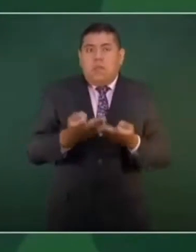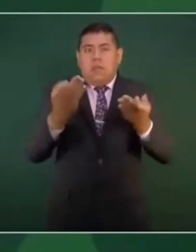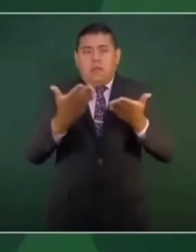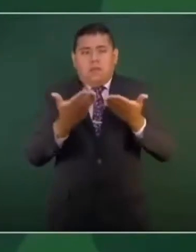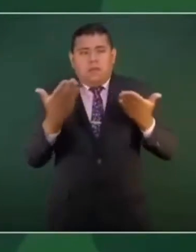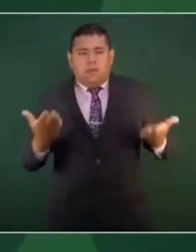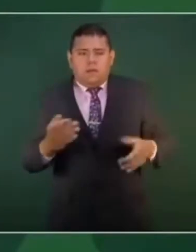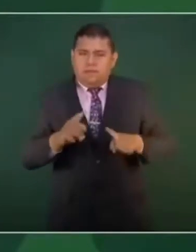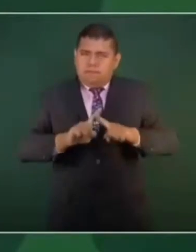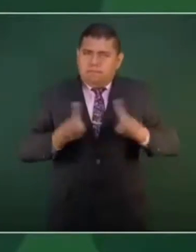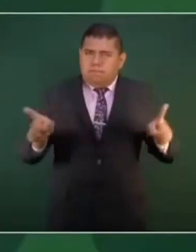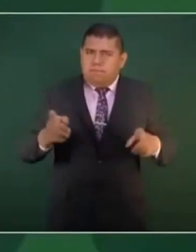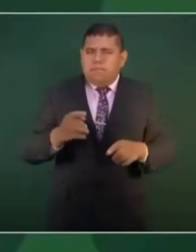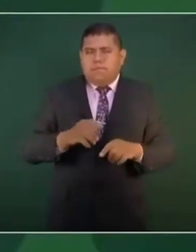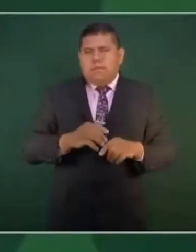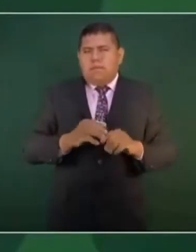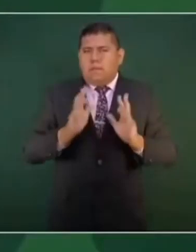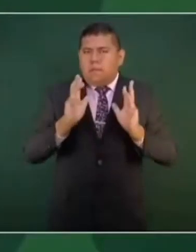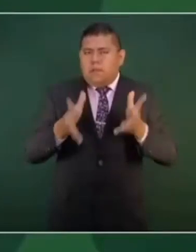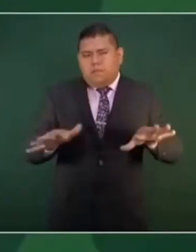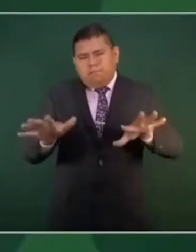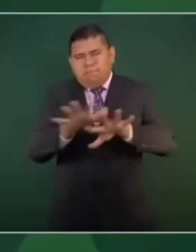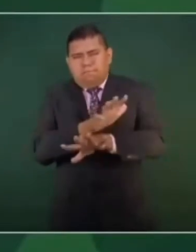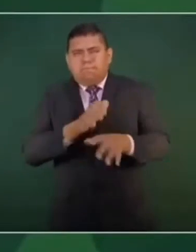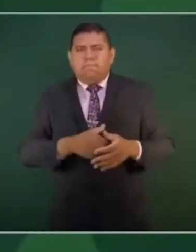Ahora no.